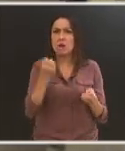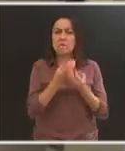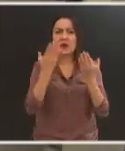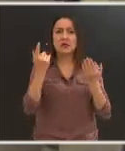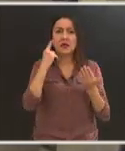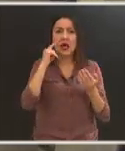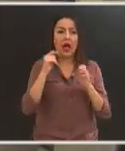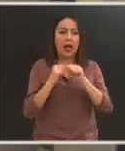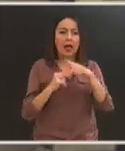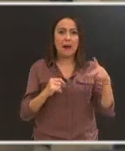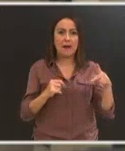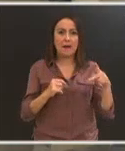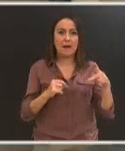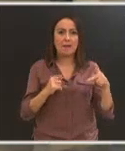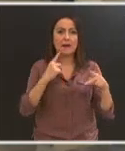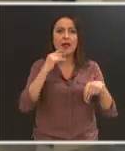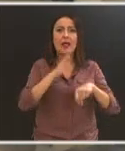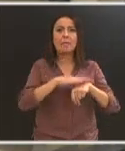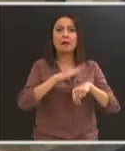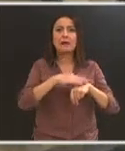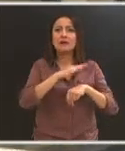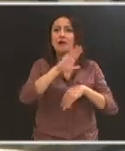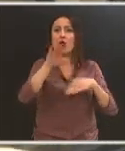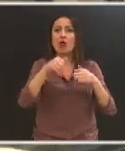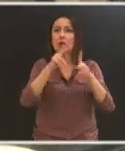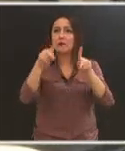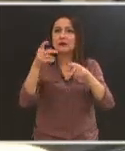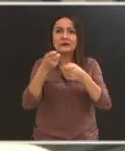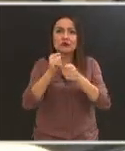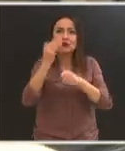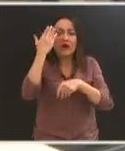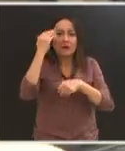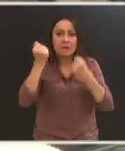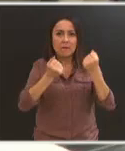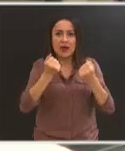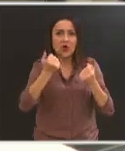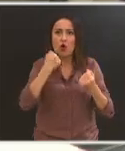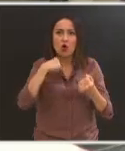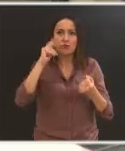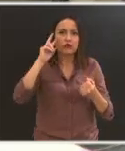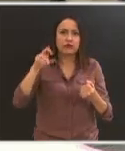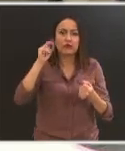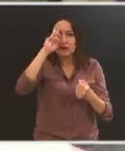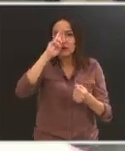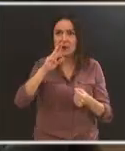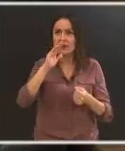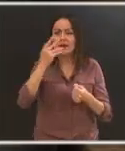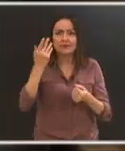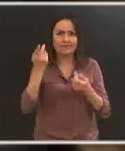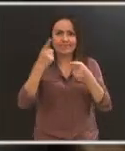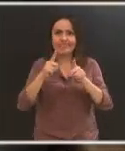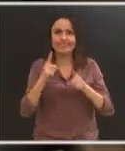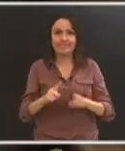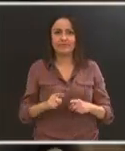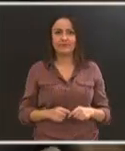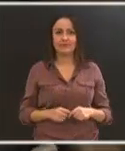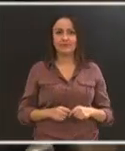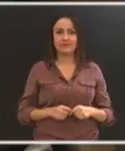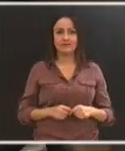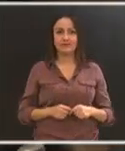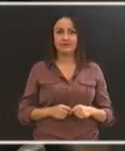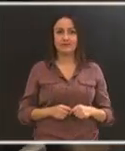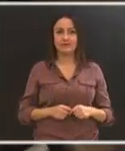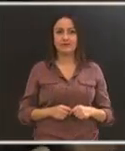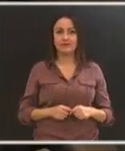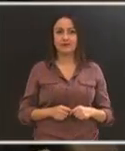esas aplicaciones le dan licencia a todo el mundo y no saben ni manejar. Cometen imprudencias e imprudencias por todos lados. Bueno, es que yo no puedo